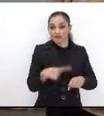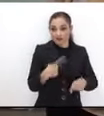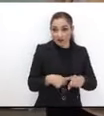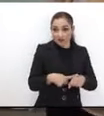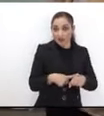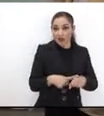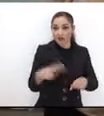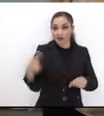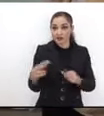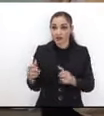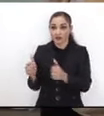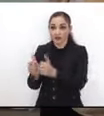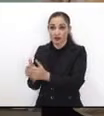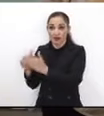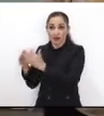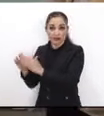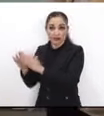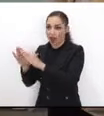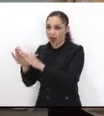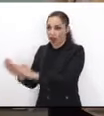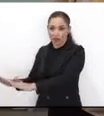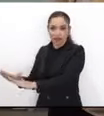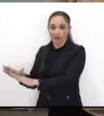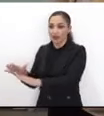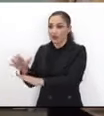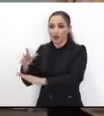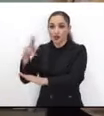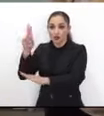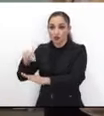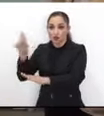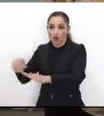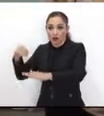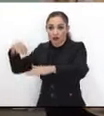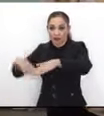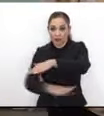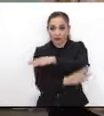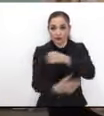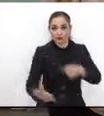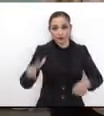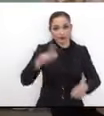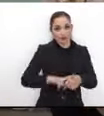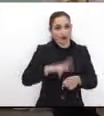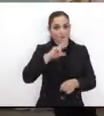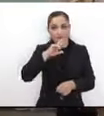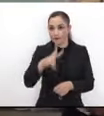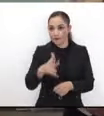llegara a requerir de un manejo más crítico, pues para eso están estas unidades, ¿no? Muy bien.